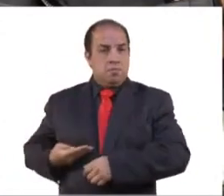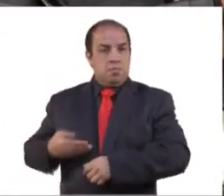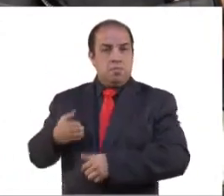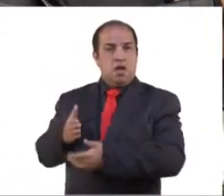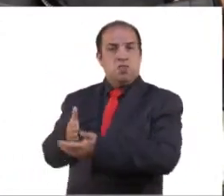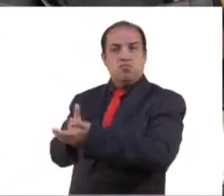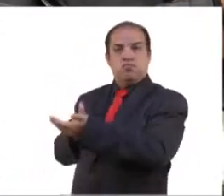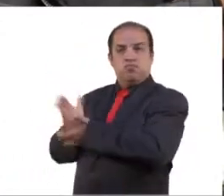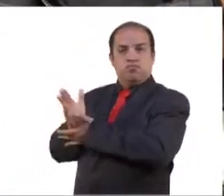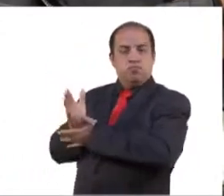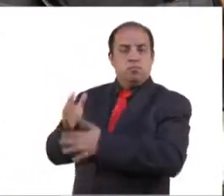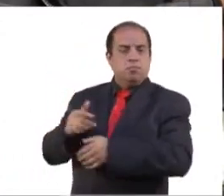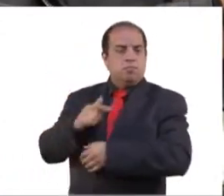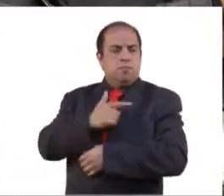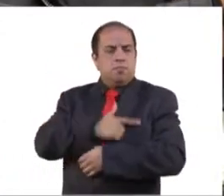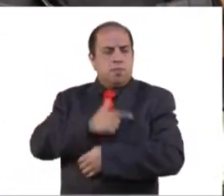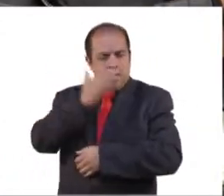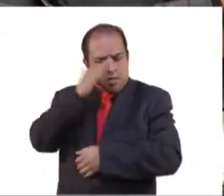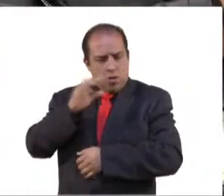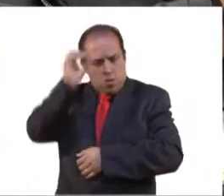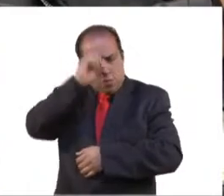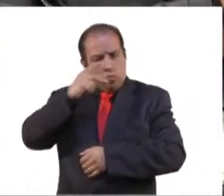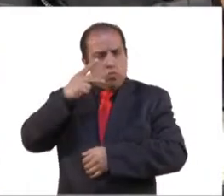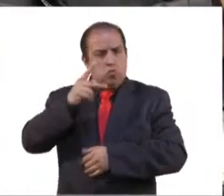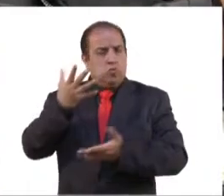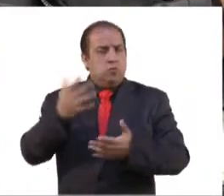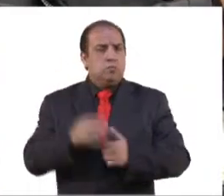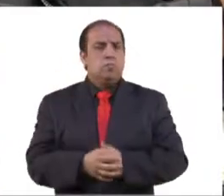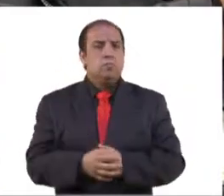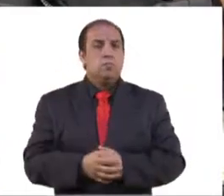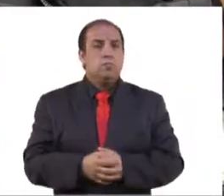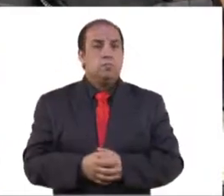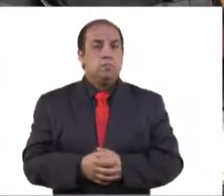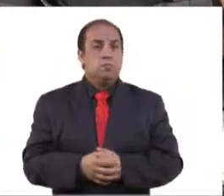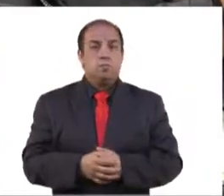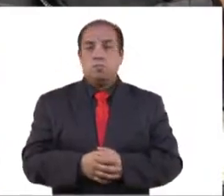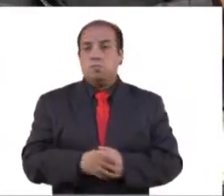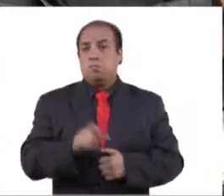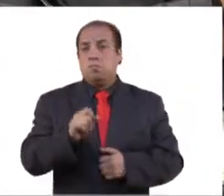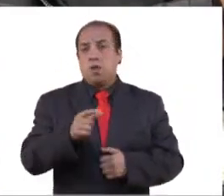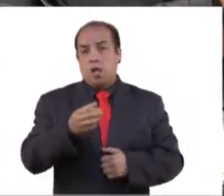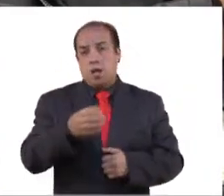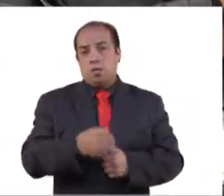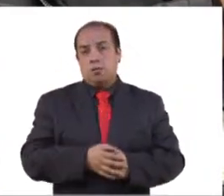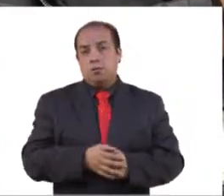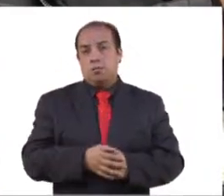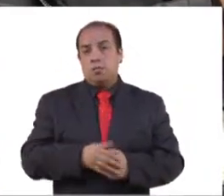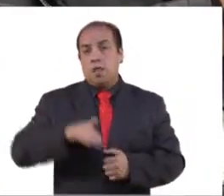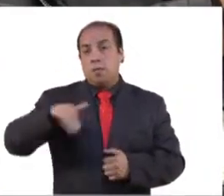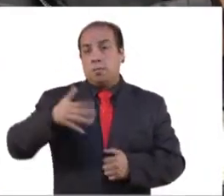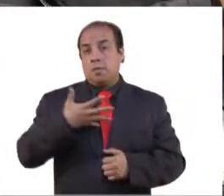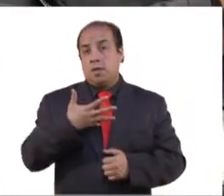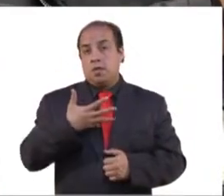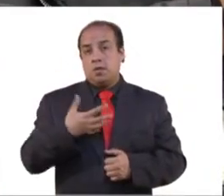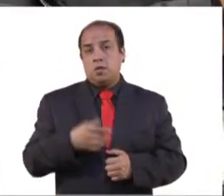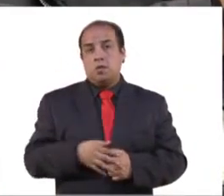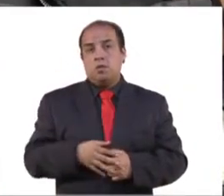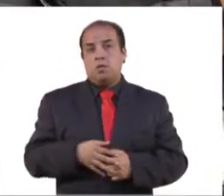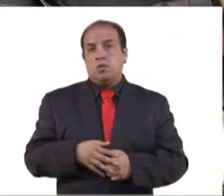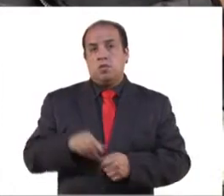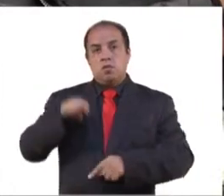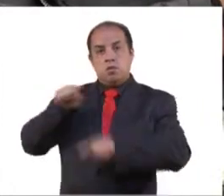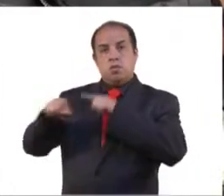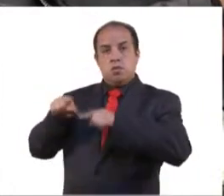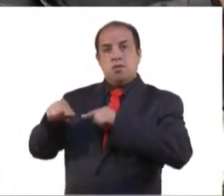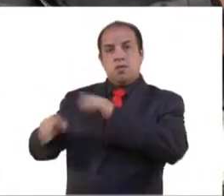su opinión referente a este tipo de situaciones, sobre todo que recientemente pues salió a relucir que hubo una amenaza en contra del primer